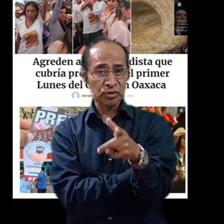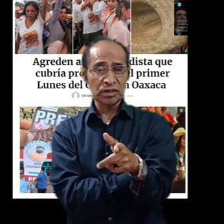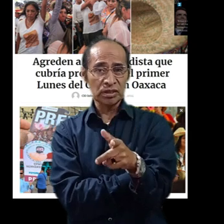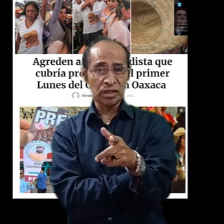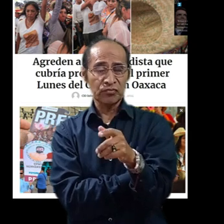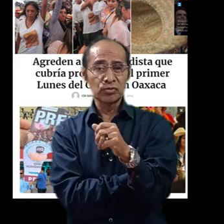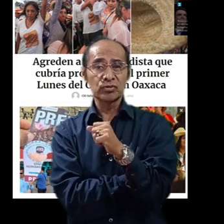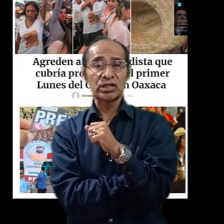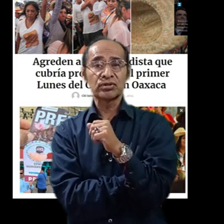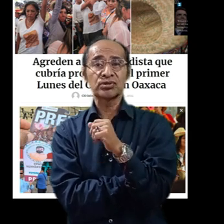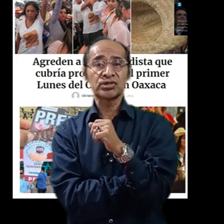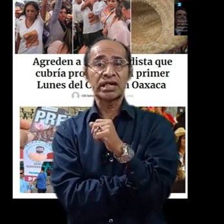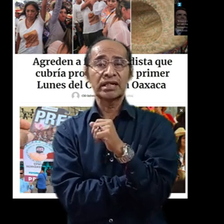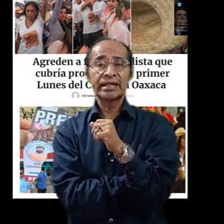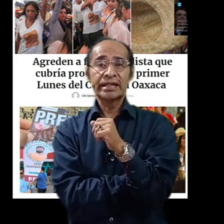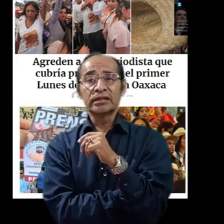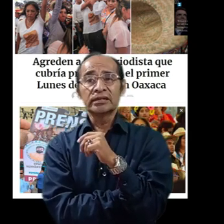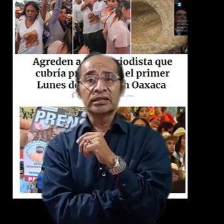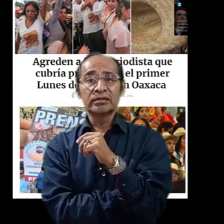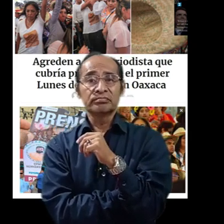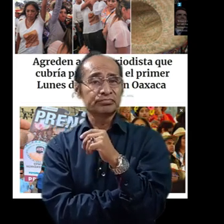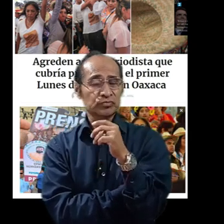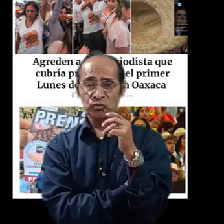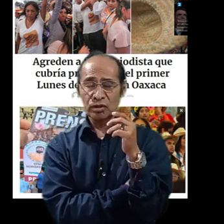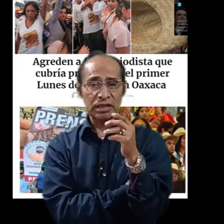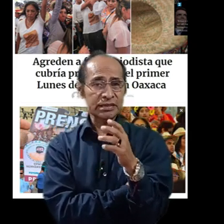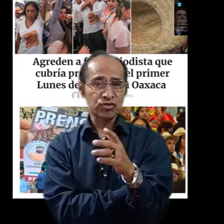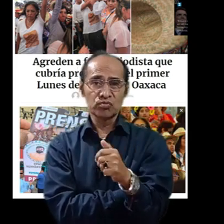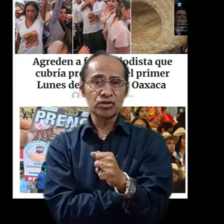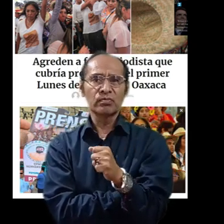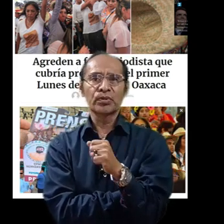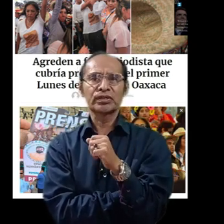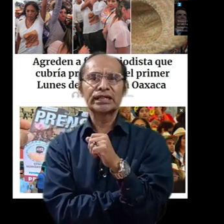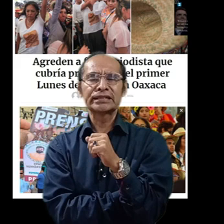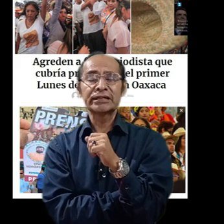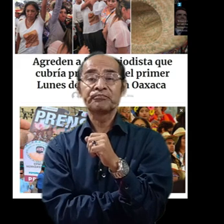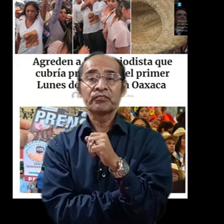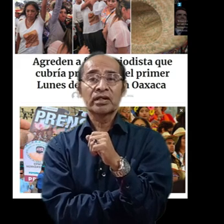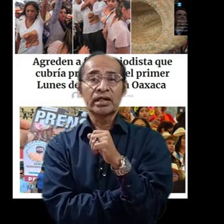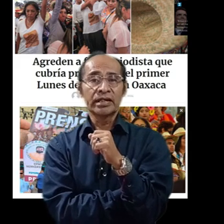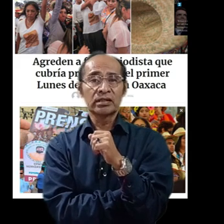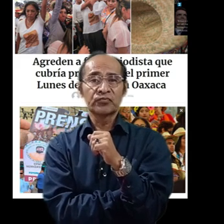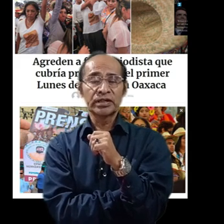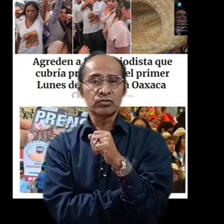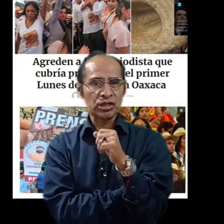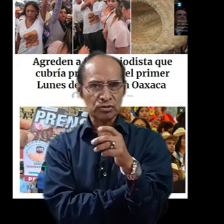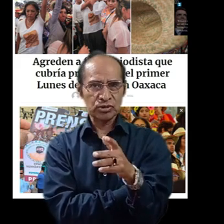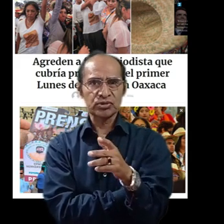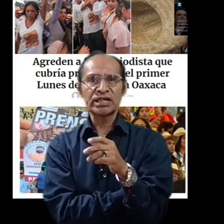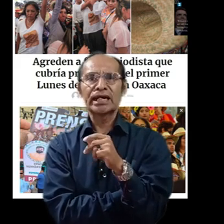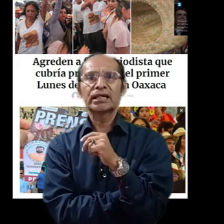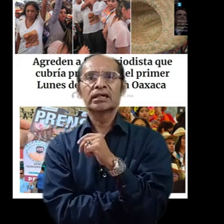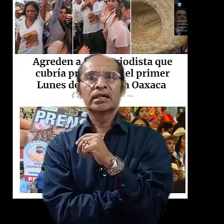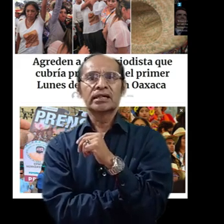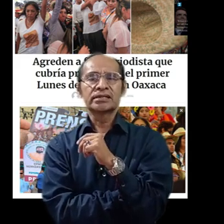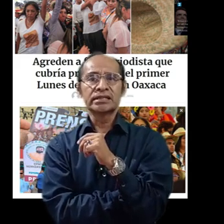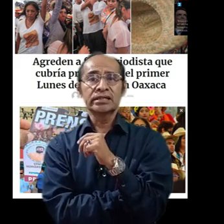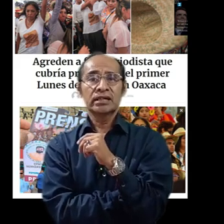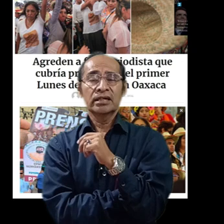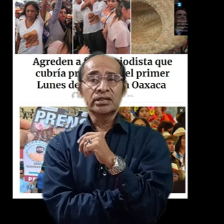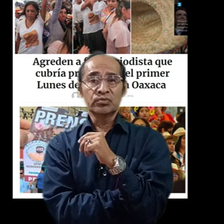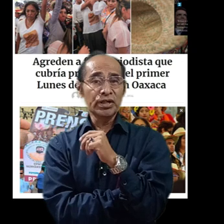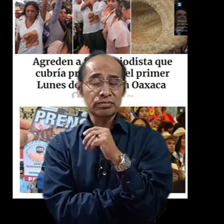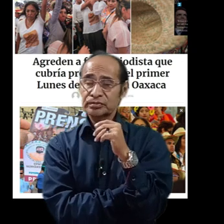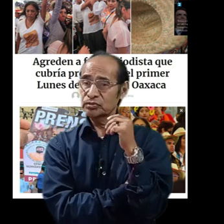él fue él fue un luchador social eh una organización muy importante él fue luchador social